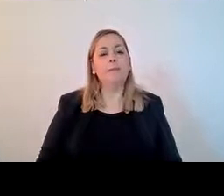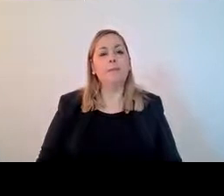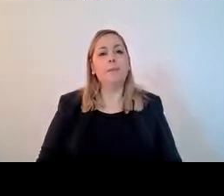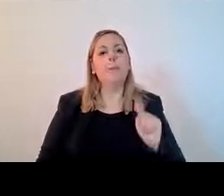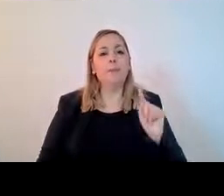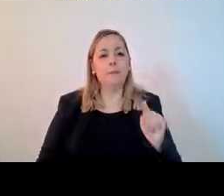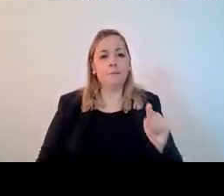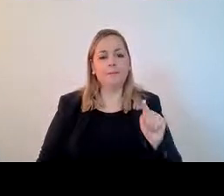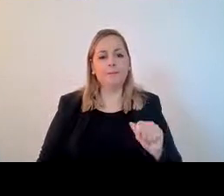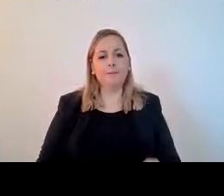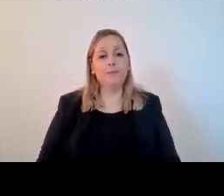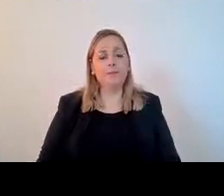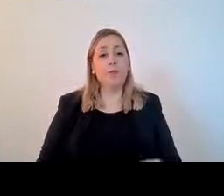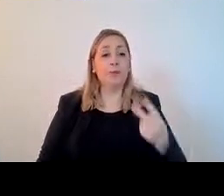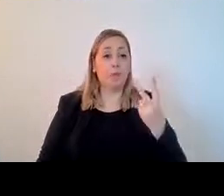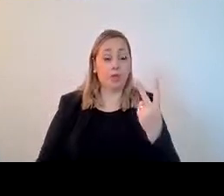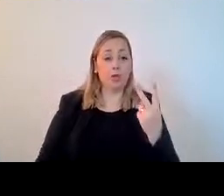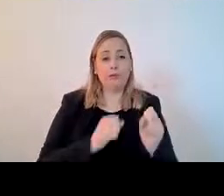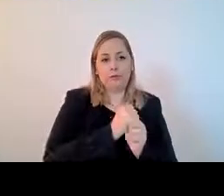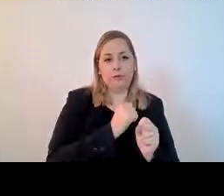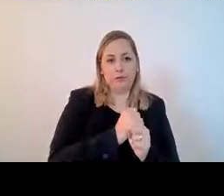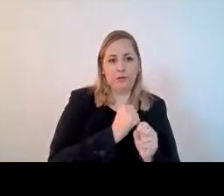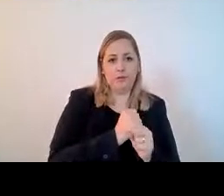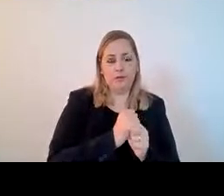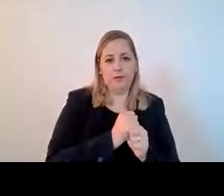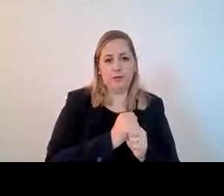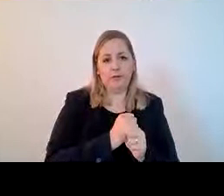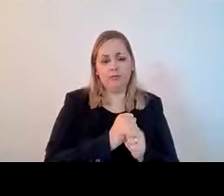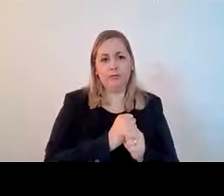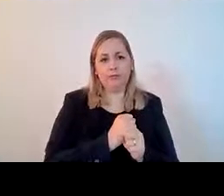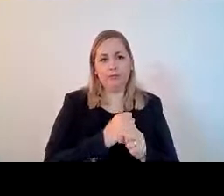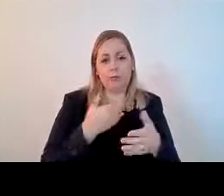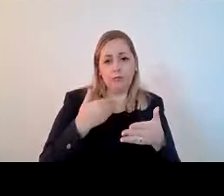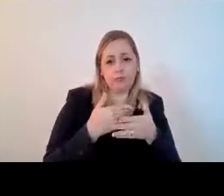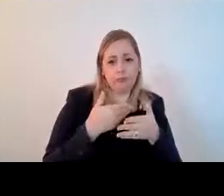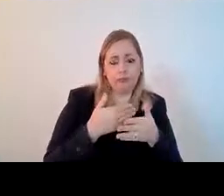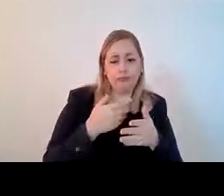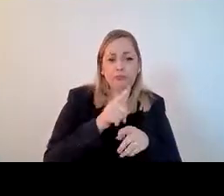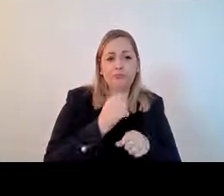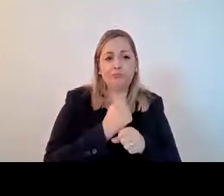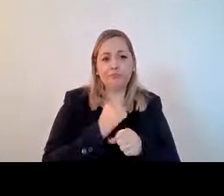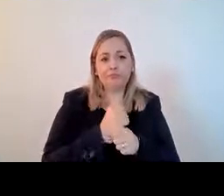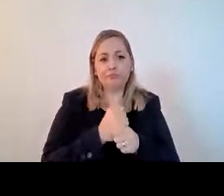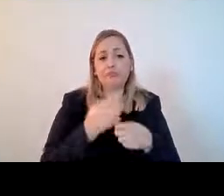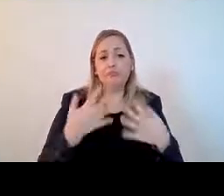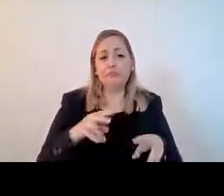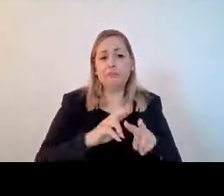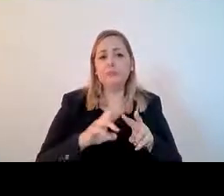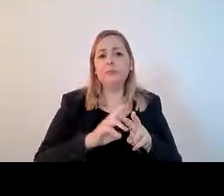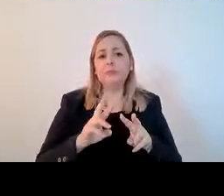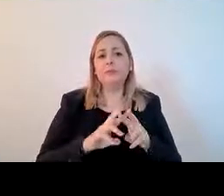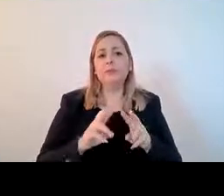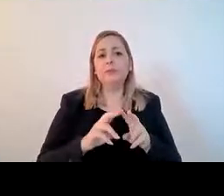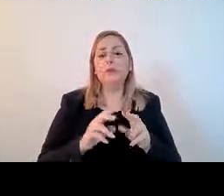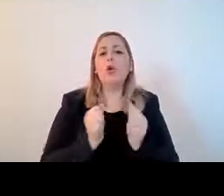donde hay dos trabajos bastante recientes que se hicieron con